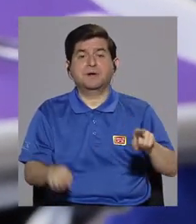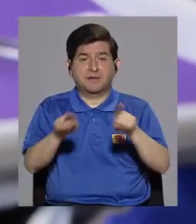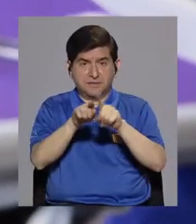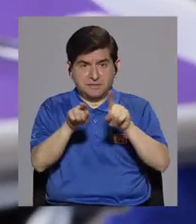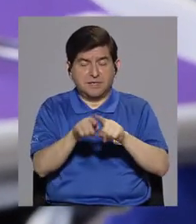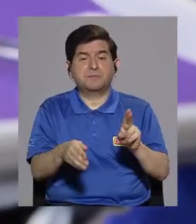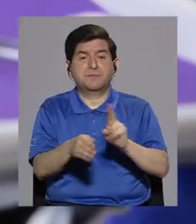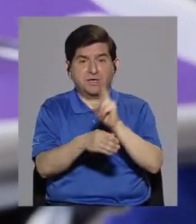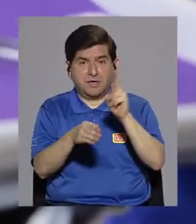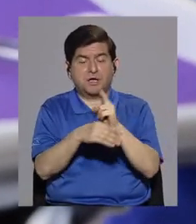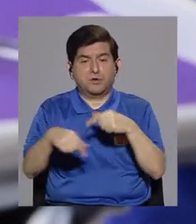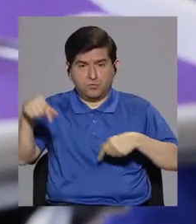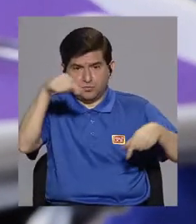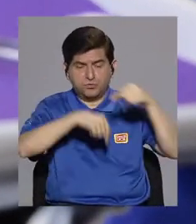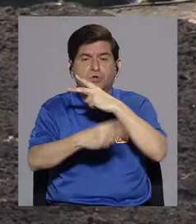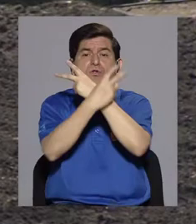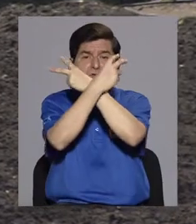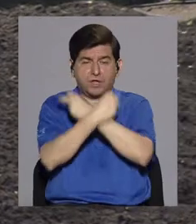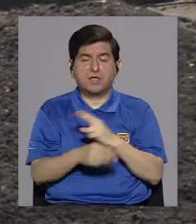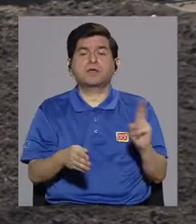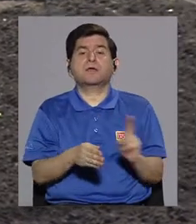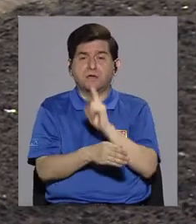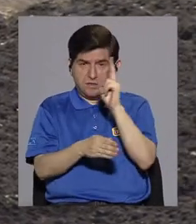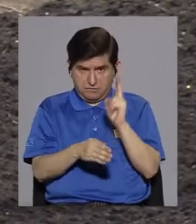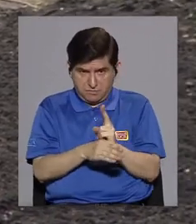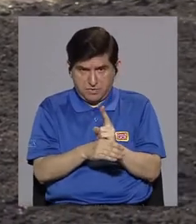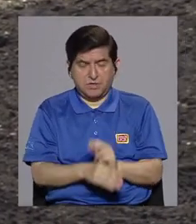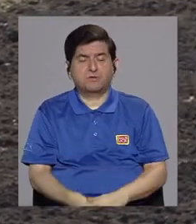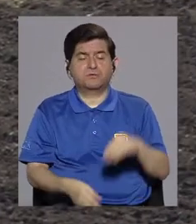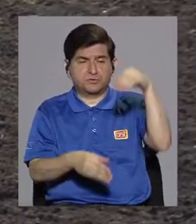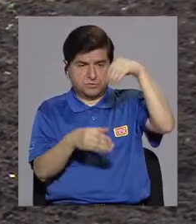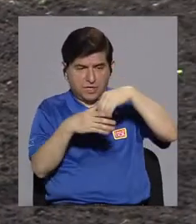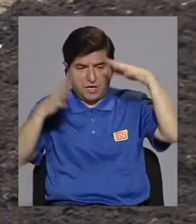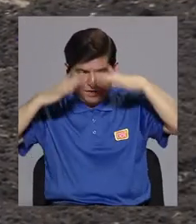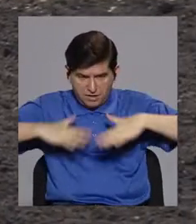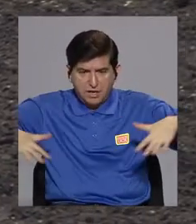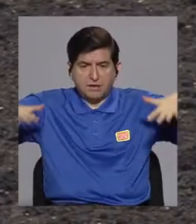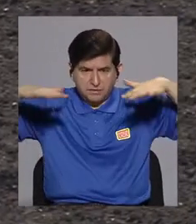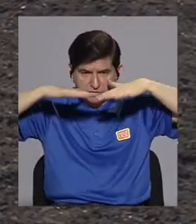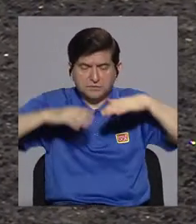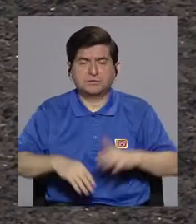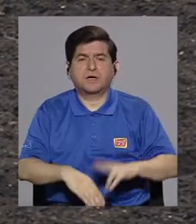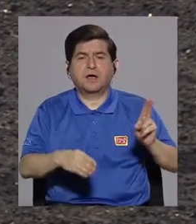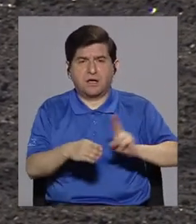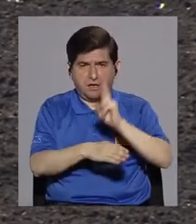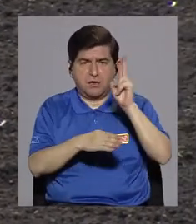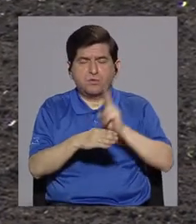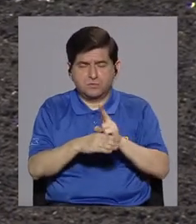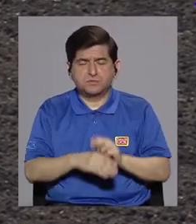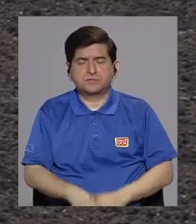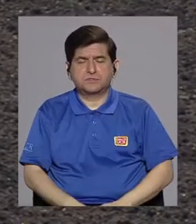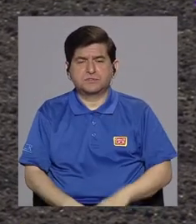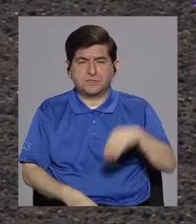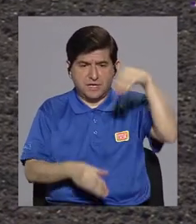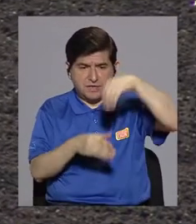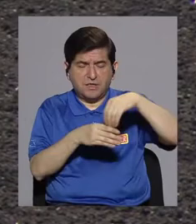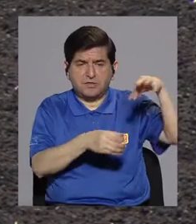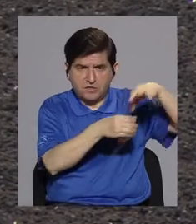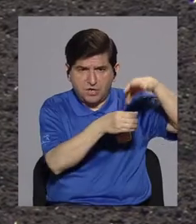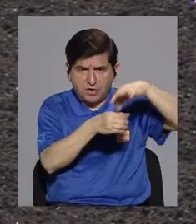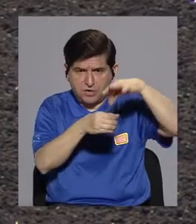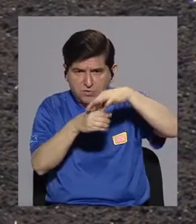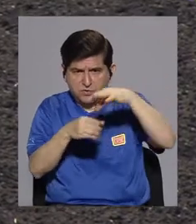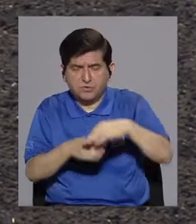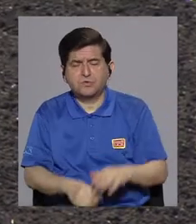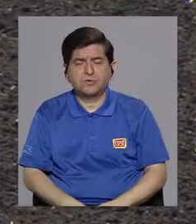utiliza en la fabricación de plaguicidas. Okay. O sea, el mercurio también ingresa al ambiente cuando se usan plaguicidas en la